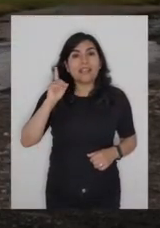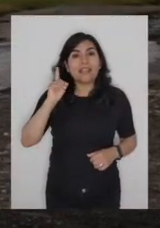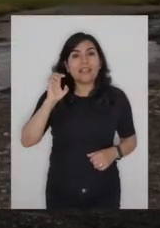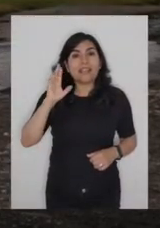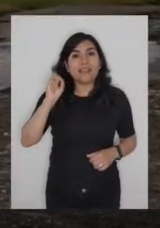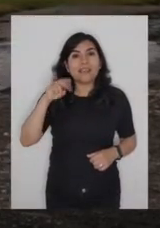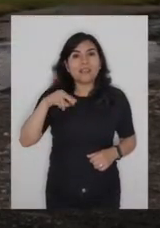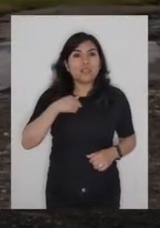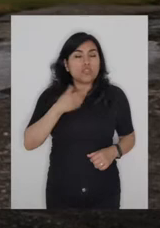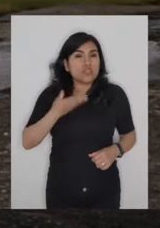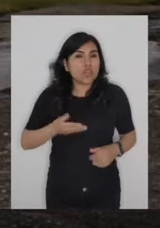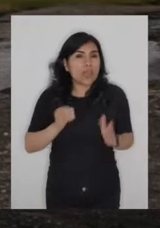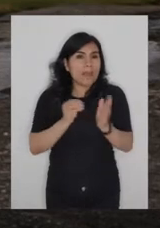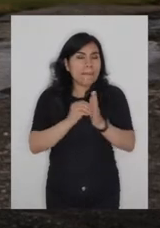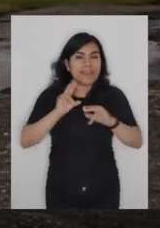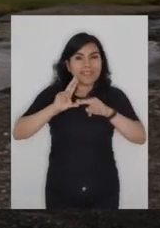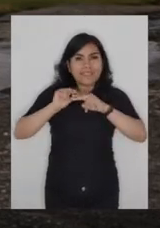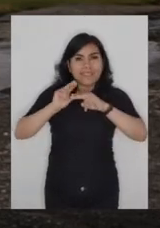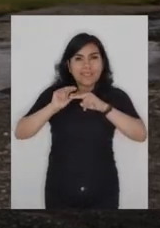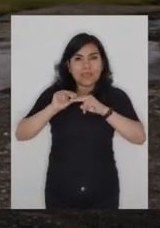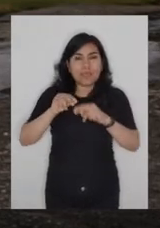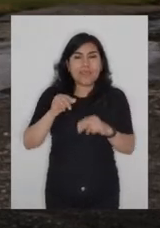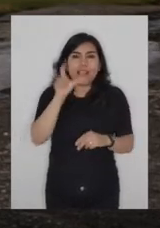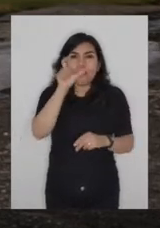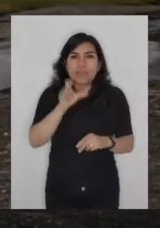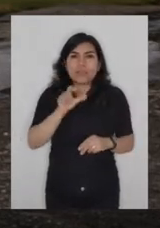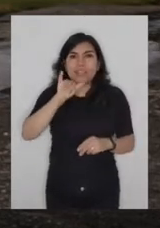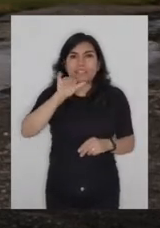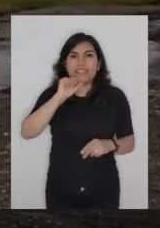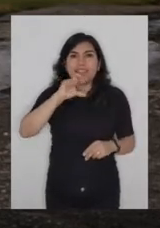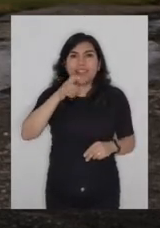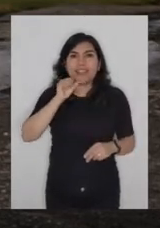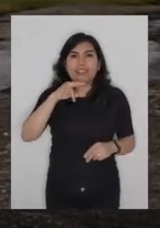soy la más antigua aquí de los yaganes que hay.